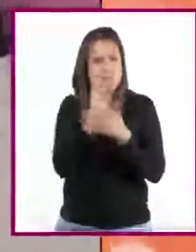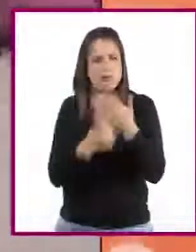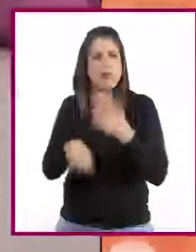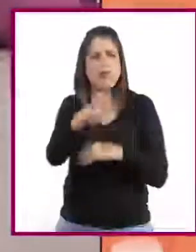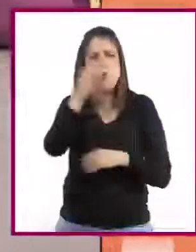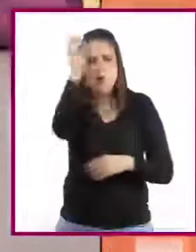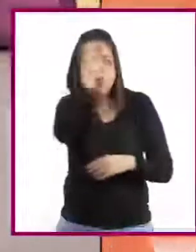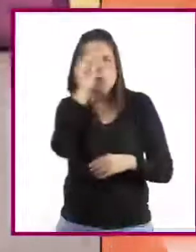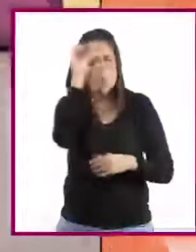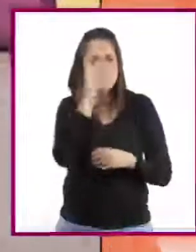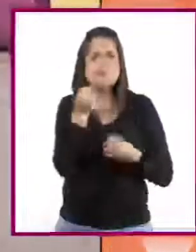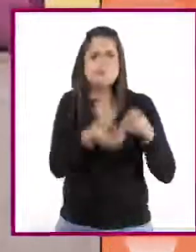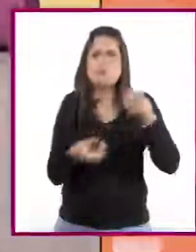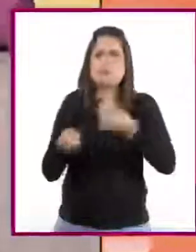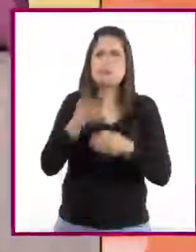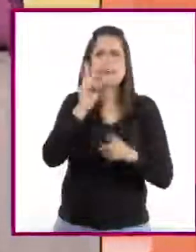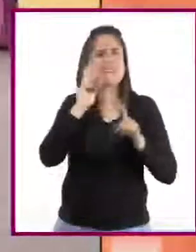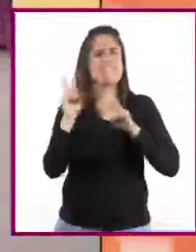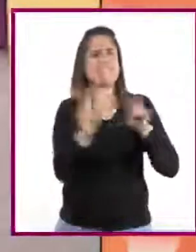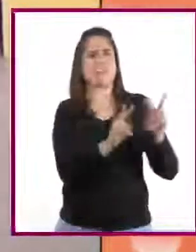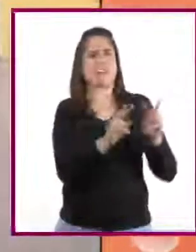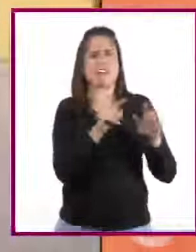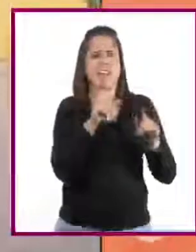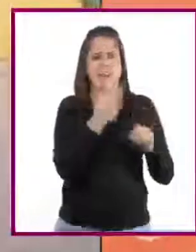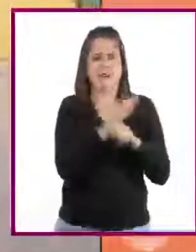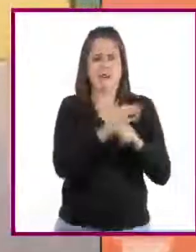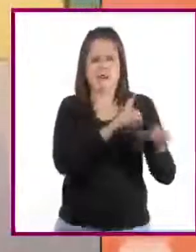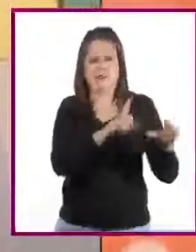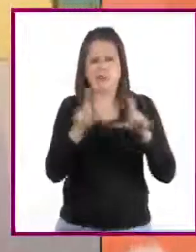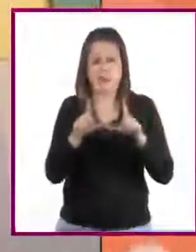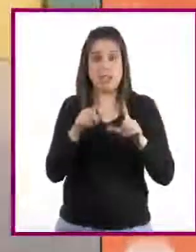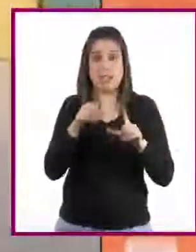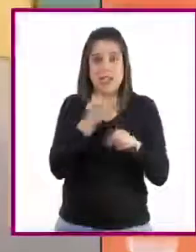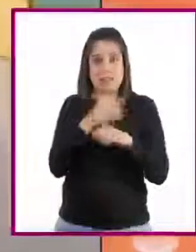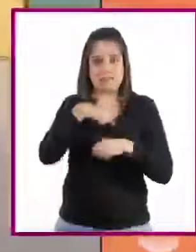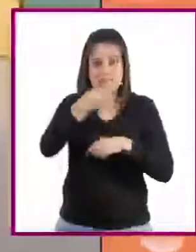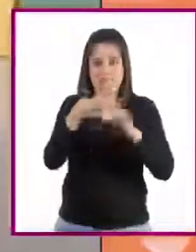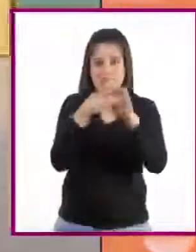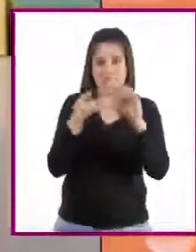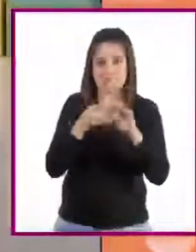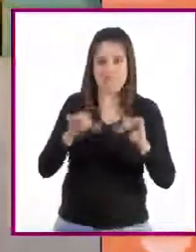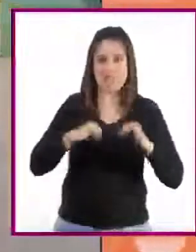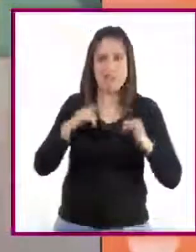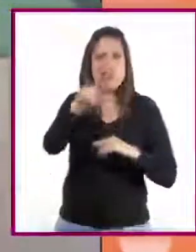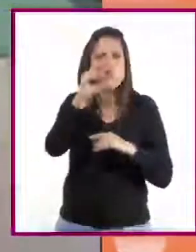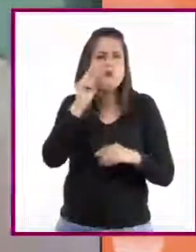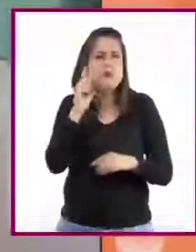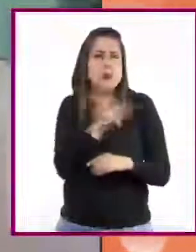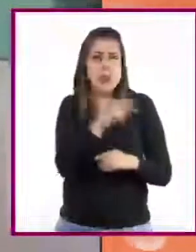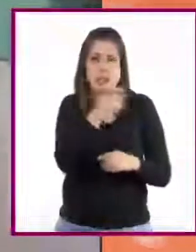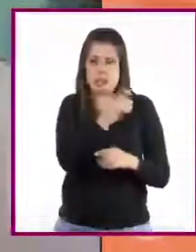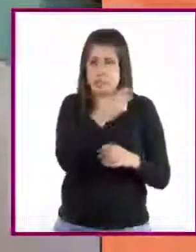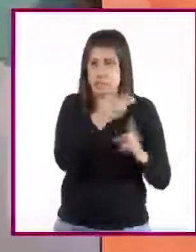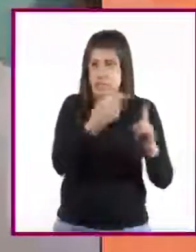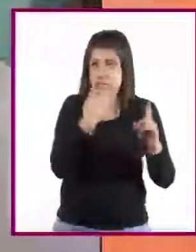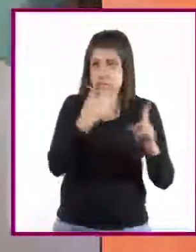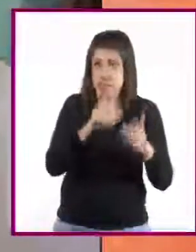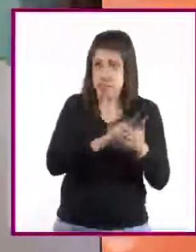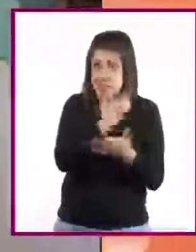sus opiniones acerca de lo que acabamos de ver. Esto va para los chavos. ¿Los hechos que acabamos de ver son ilegales? ¿Por